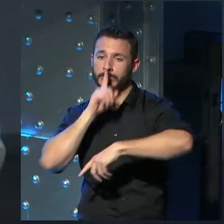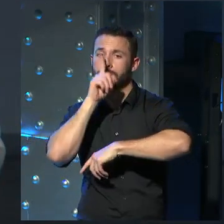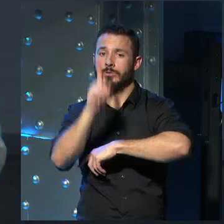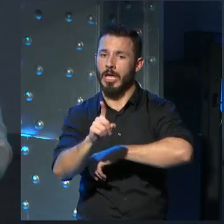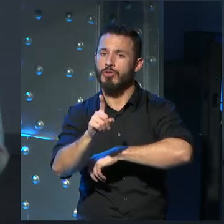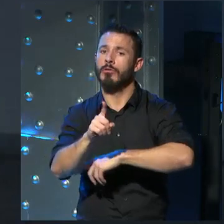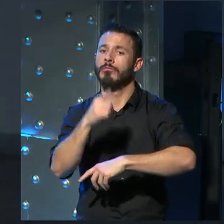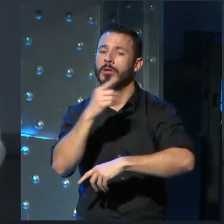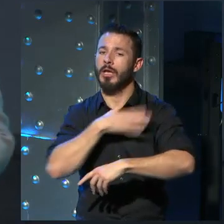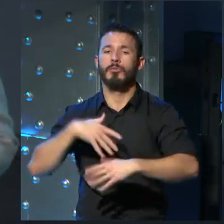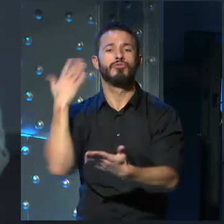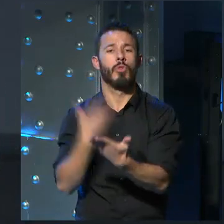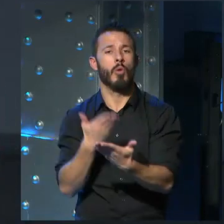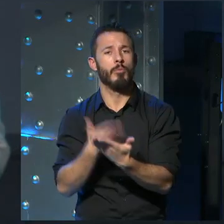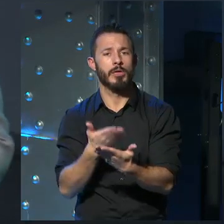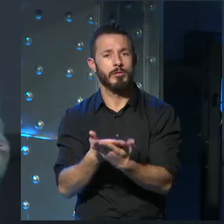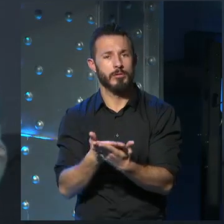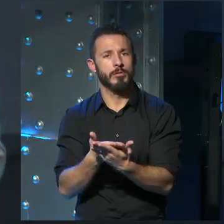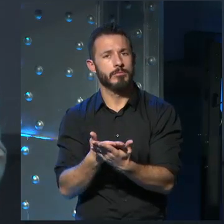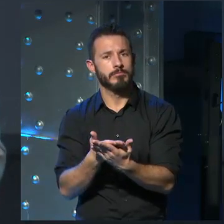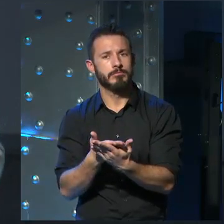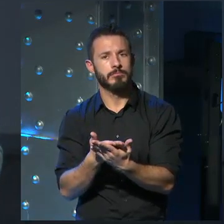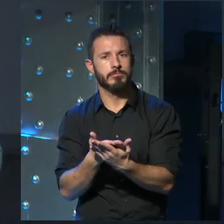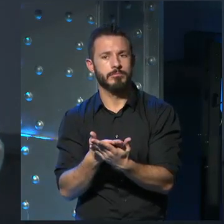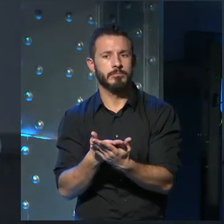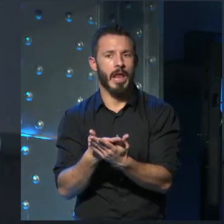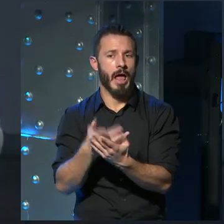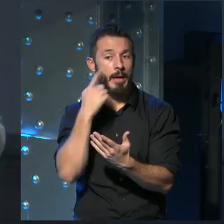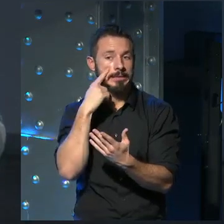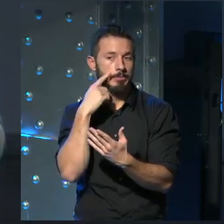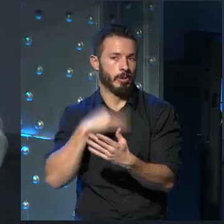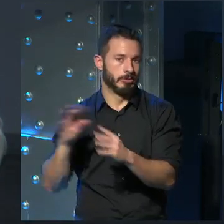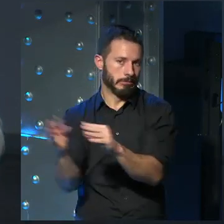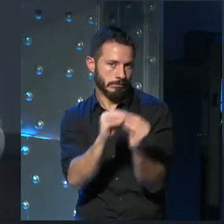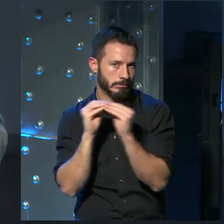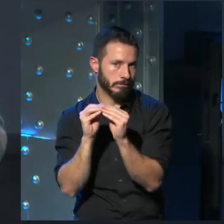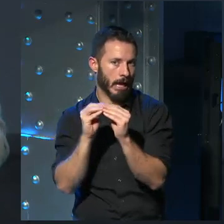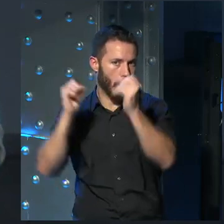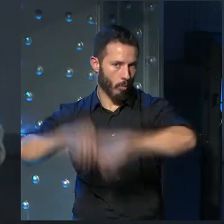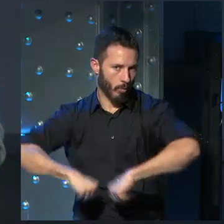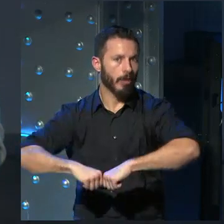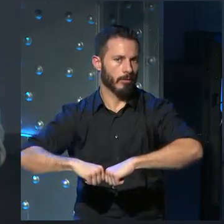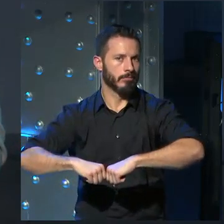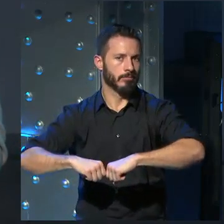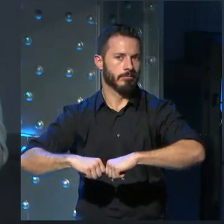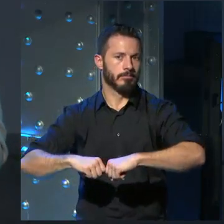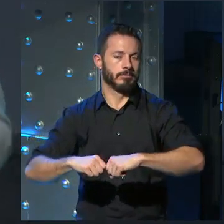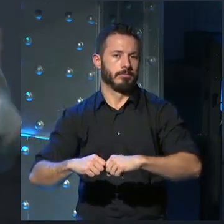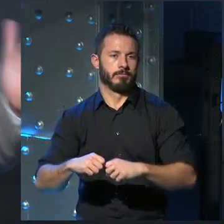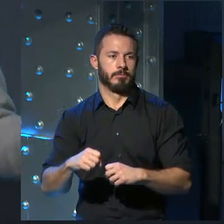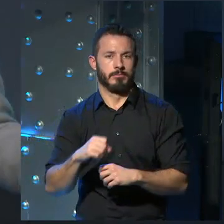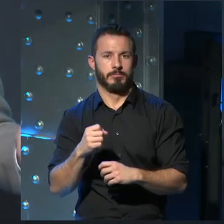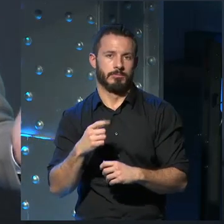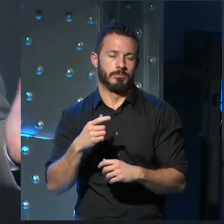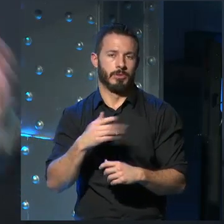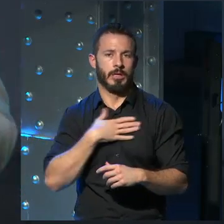un documento, si es posible, con un cierto consenso, que además nos gustaría que formara parte de lo que queremos sea el